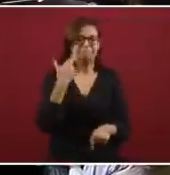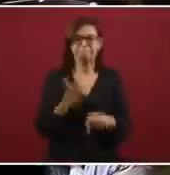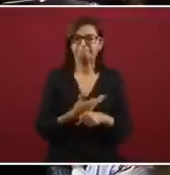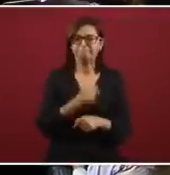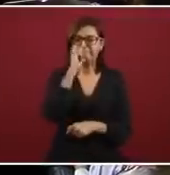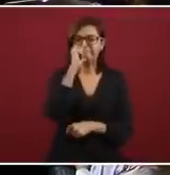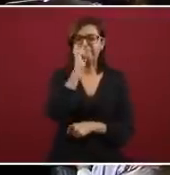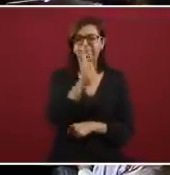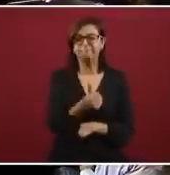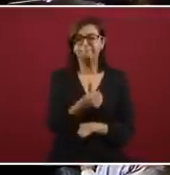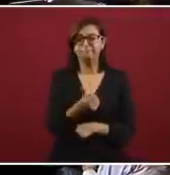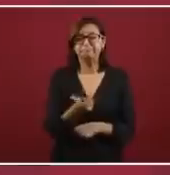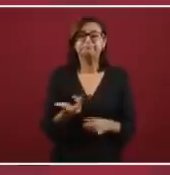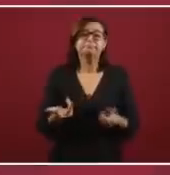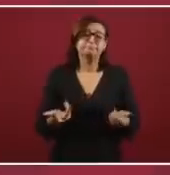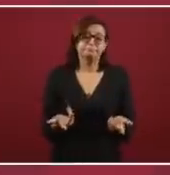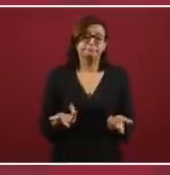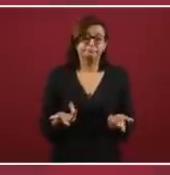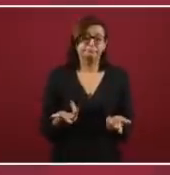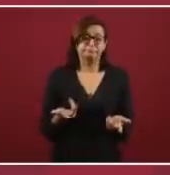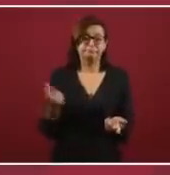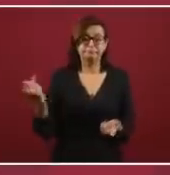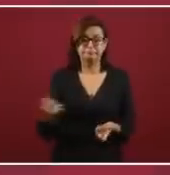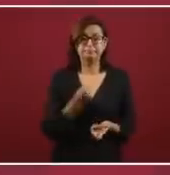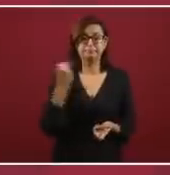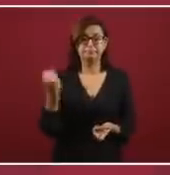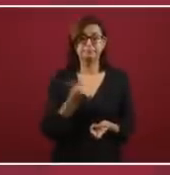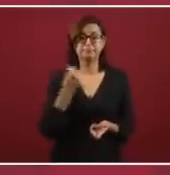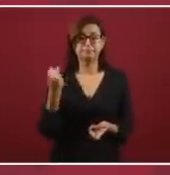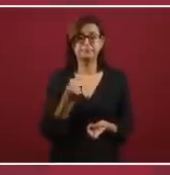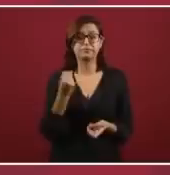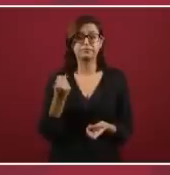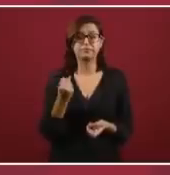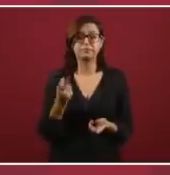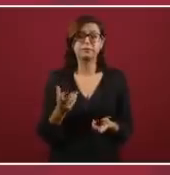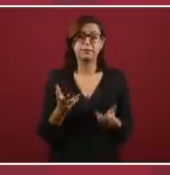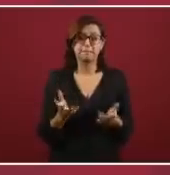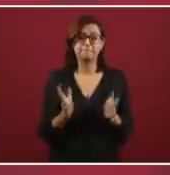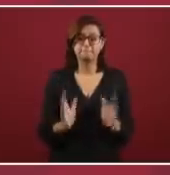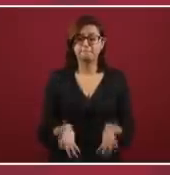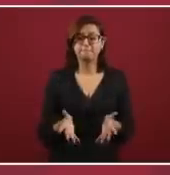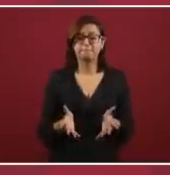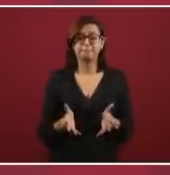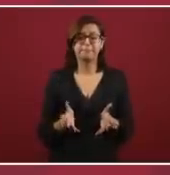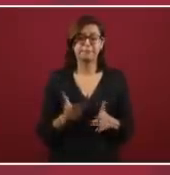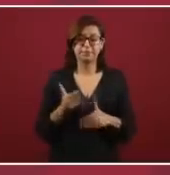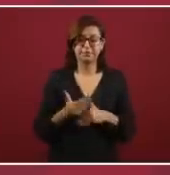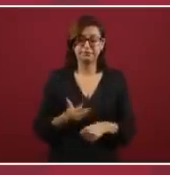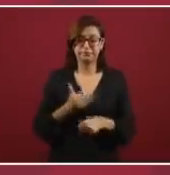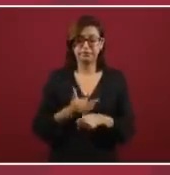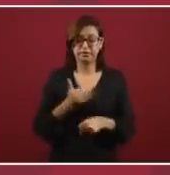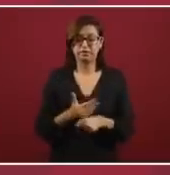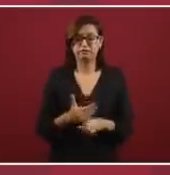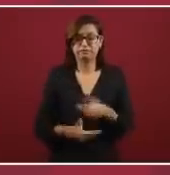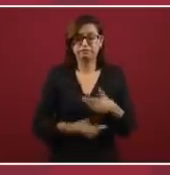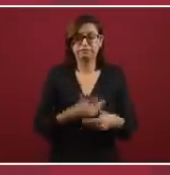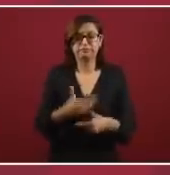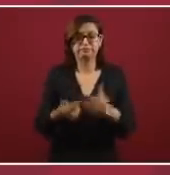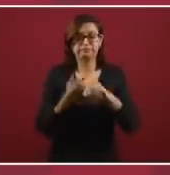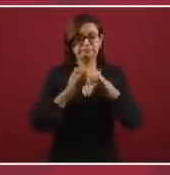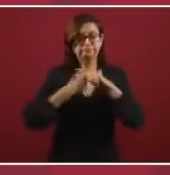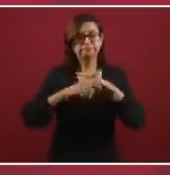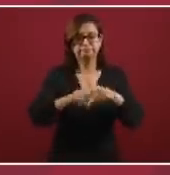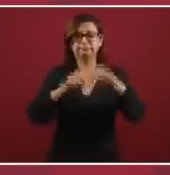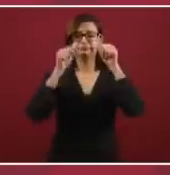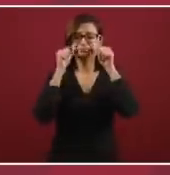Entonces, afortunadamente, ya este asunto se está atendiendo